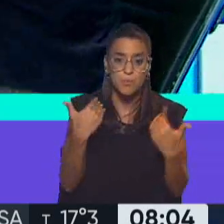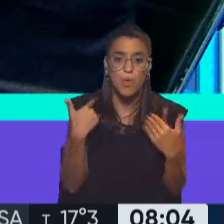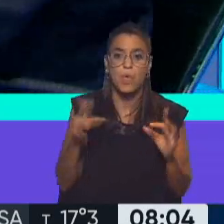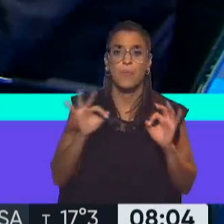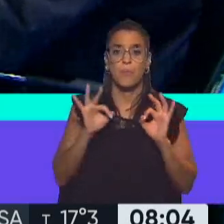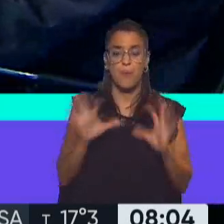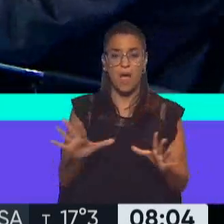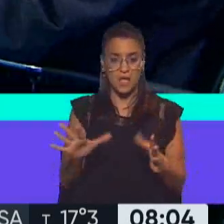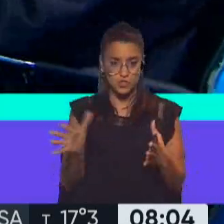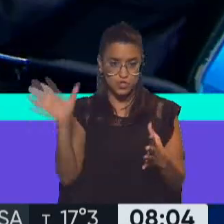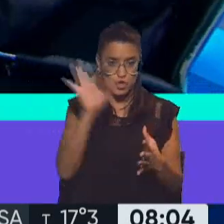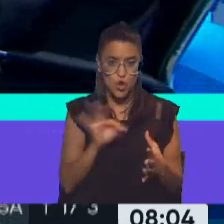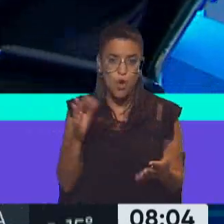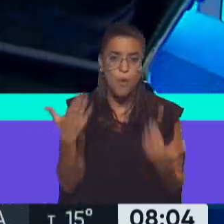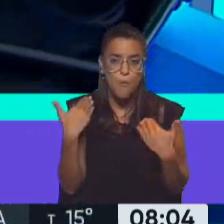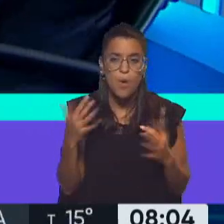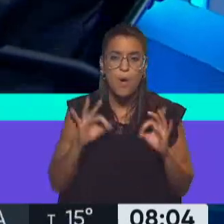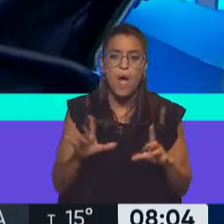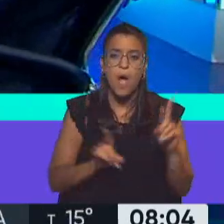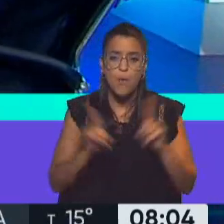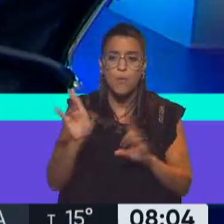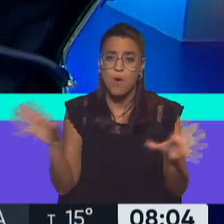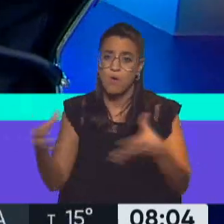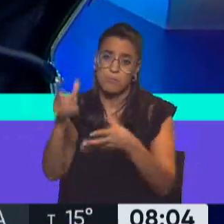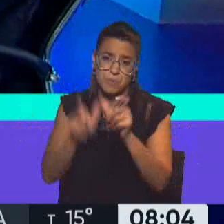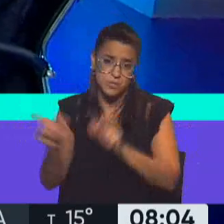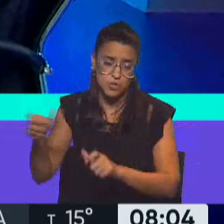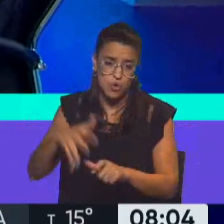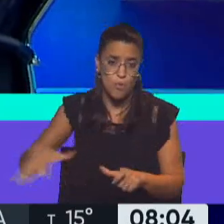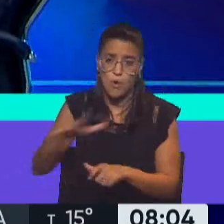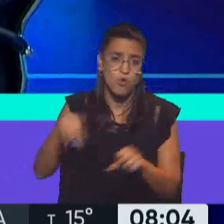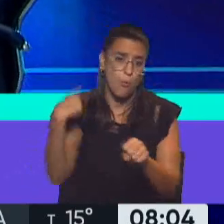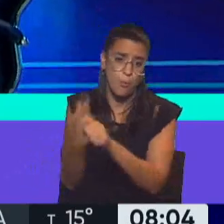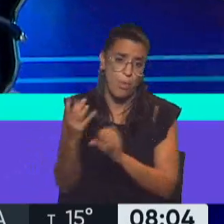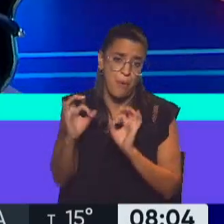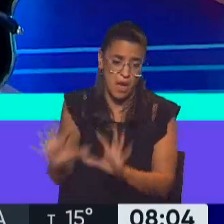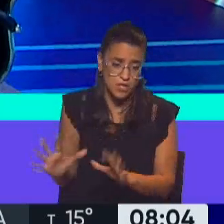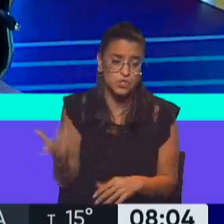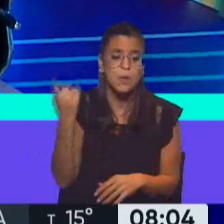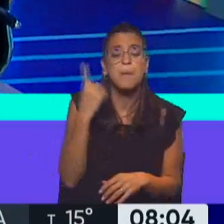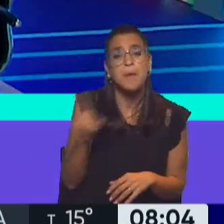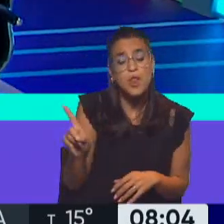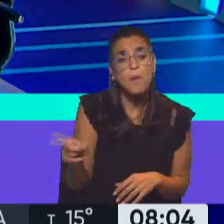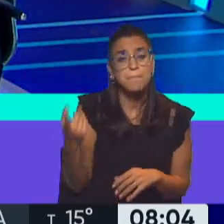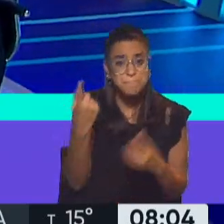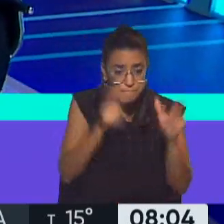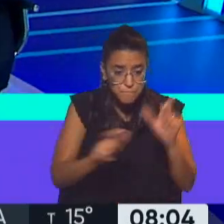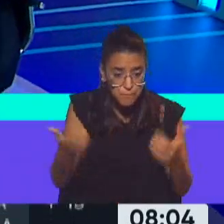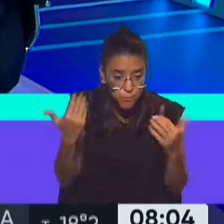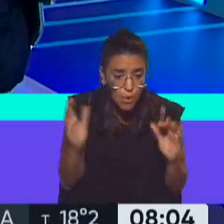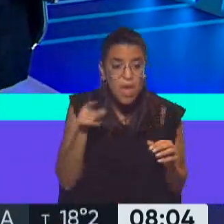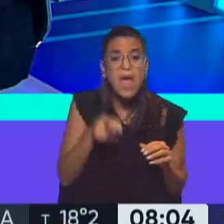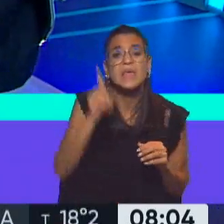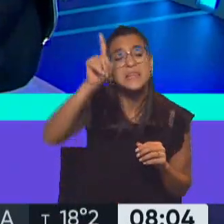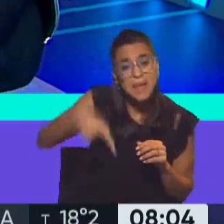tomarnos vacaciones o tener las condiciones de hacerlo, porque hay una parte importante de nuestra comunidad que no lo puede hacer. Pero para los que lo podemos hacer, también ahí